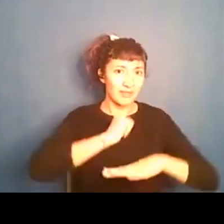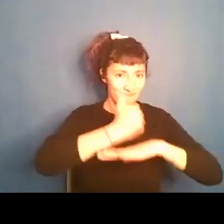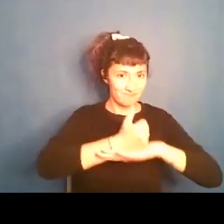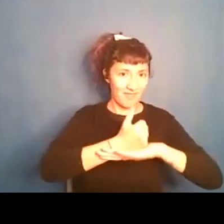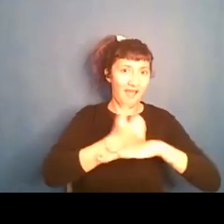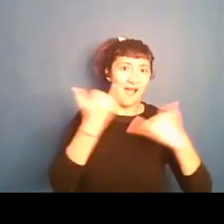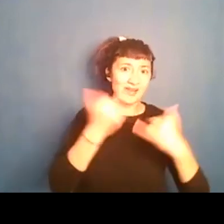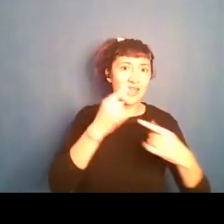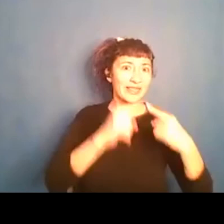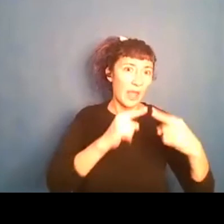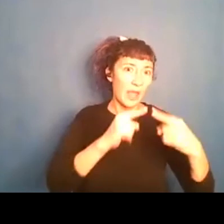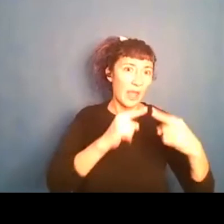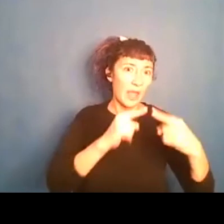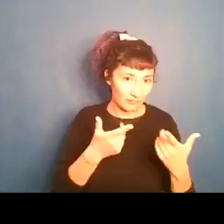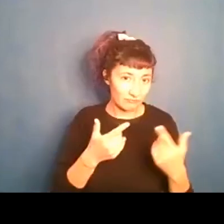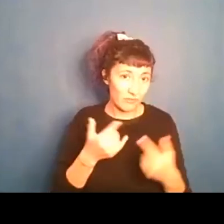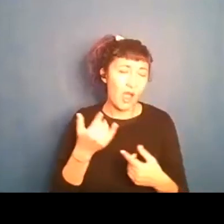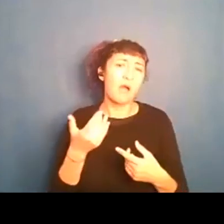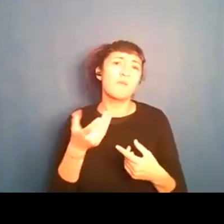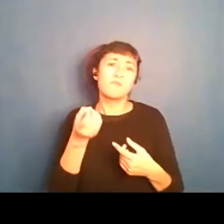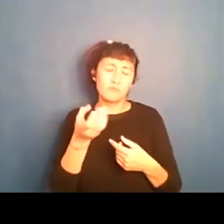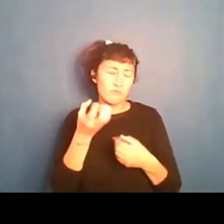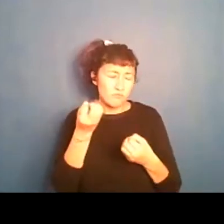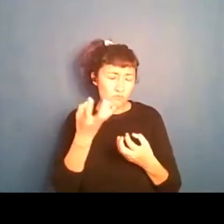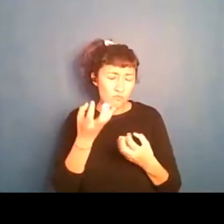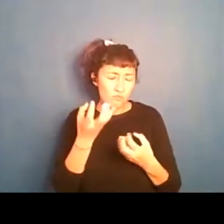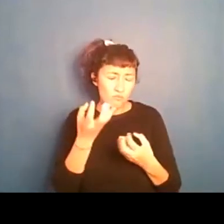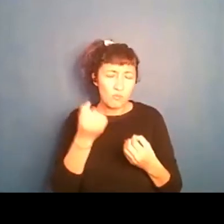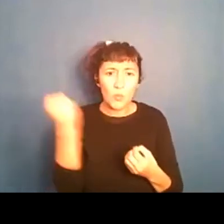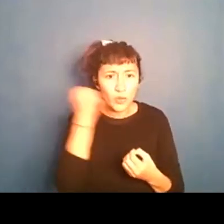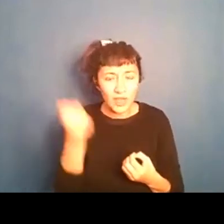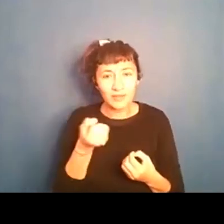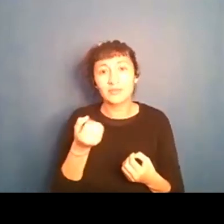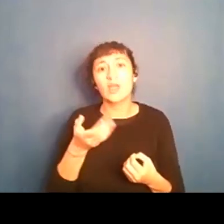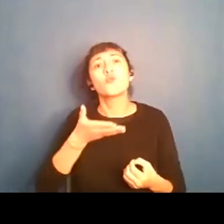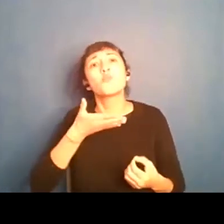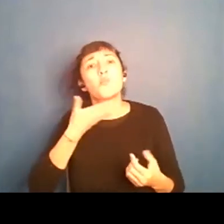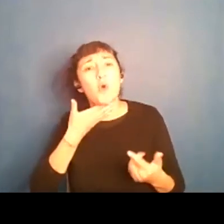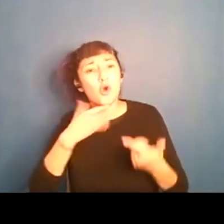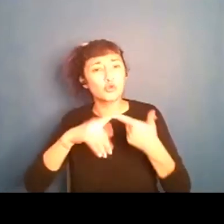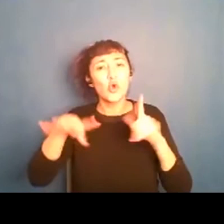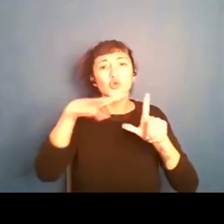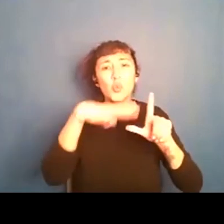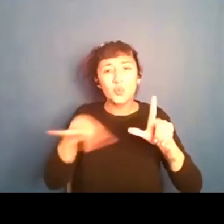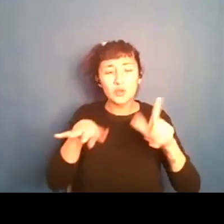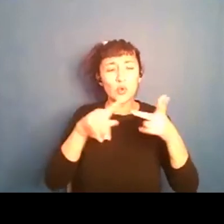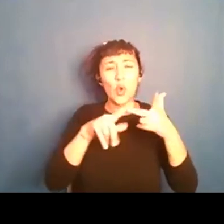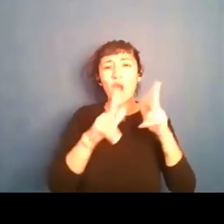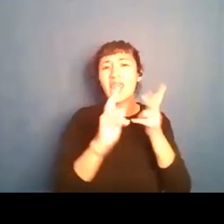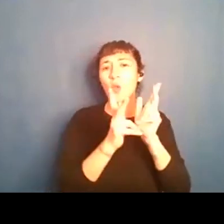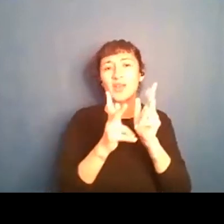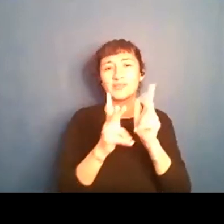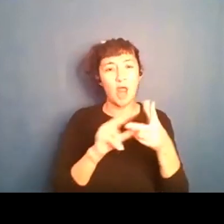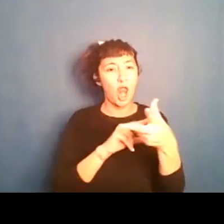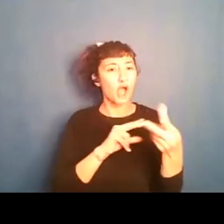Es súper, súper importante la voz, subtítulo y lengua de señas. Sumamente importante. ¿Por qué les quiero